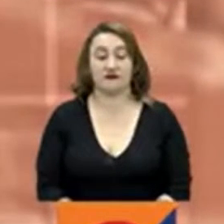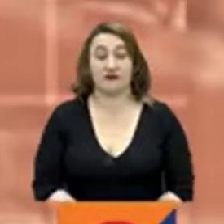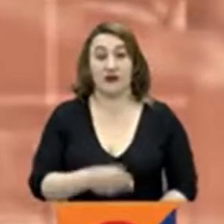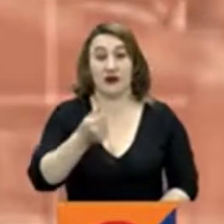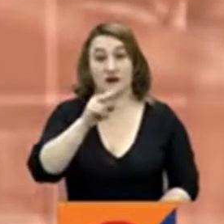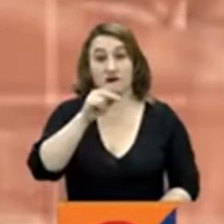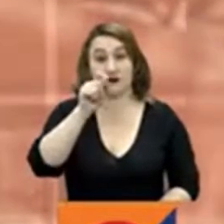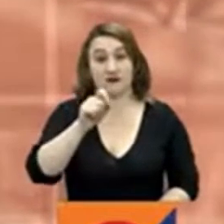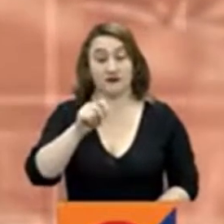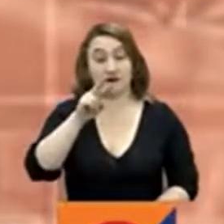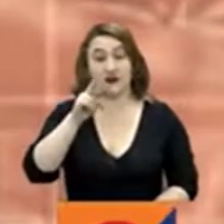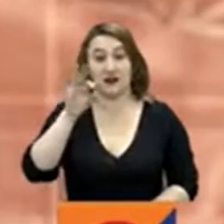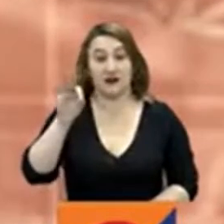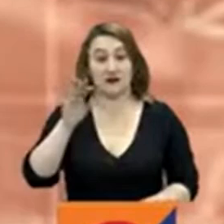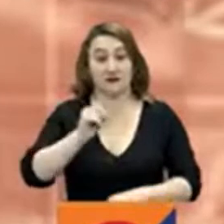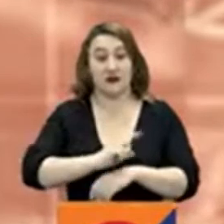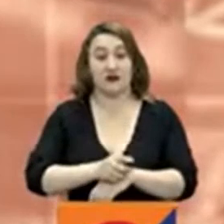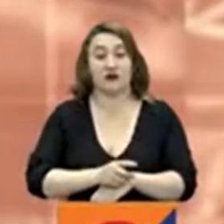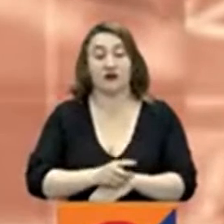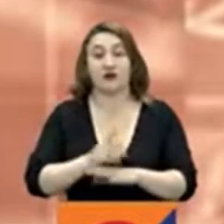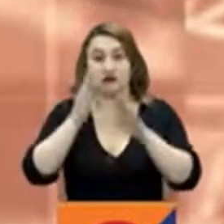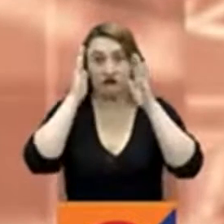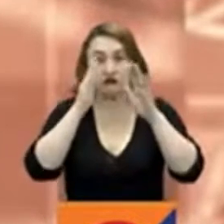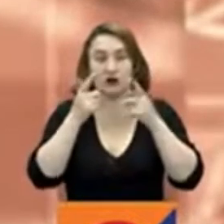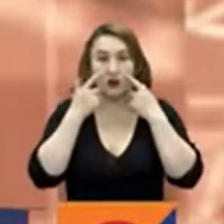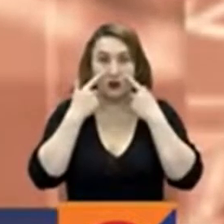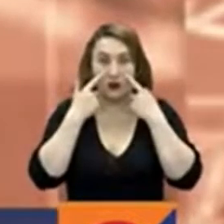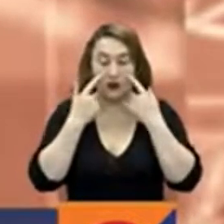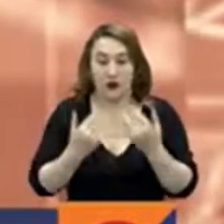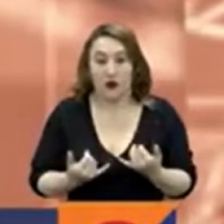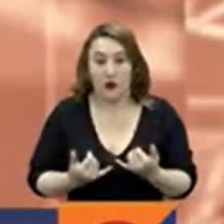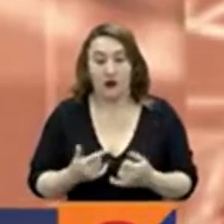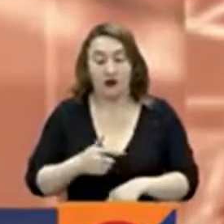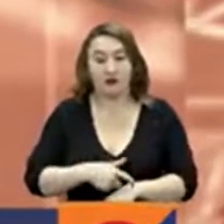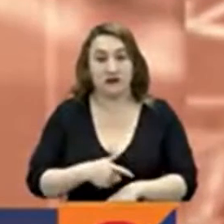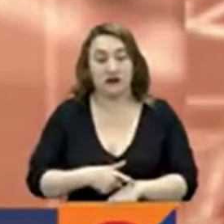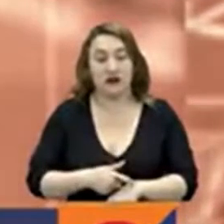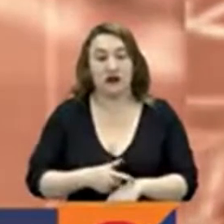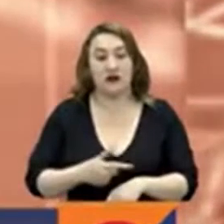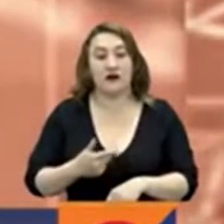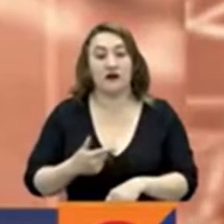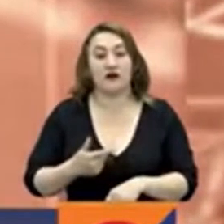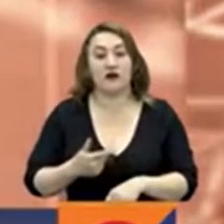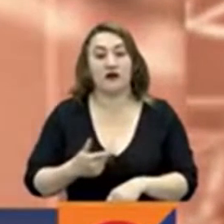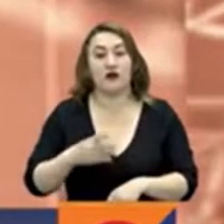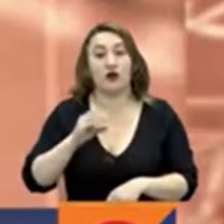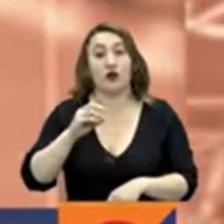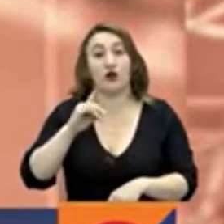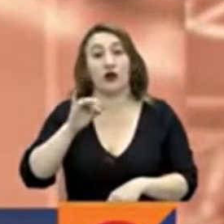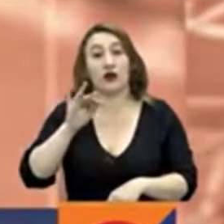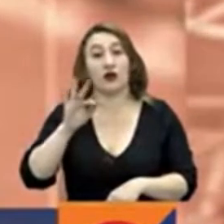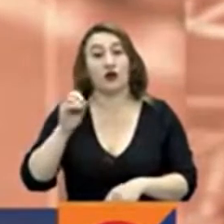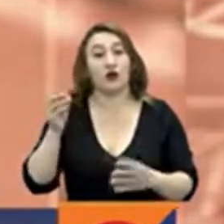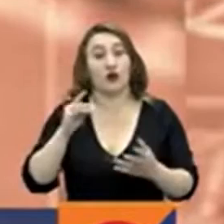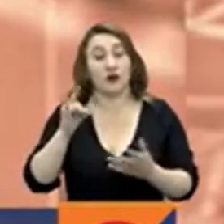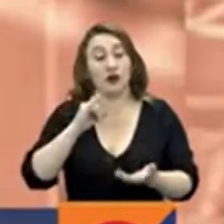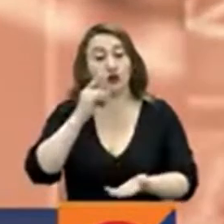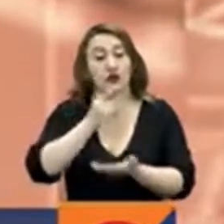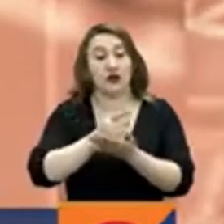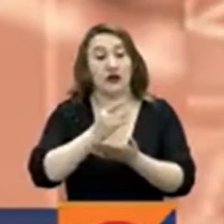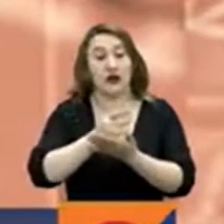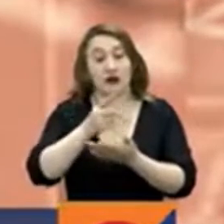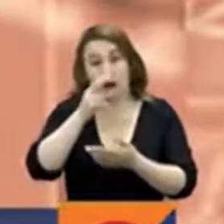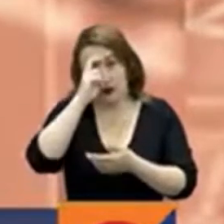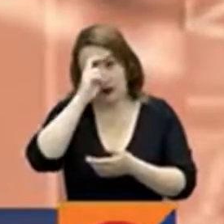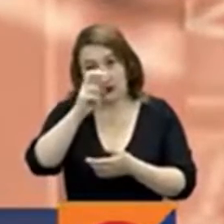12:23 minutos y mucha atención que a esta hora se adelanta un amplio operativo de la policía en el sector de Codito, localidad de Usaquén, norte de la capital del